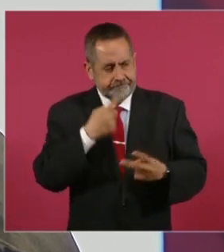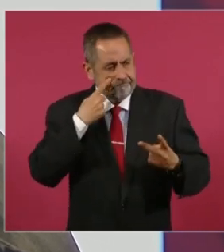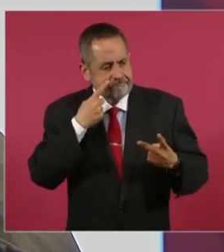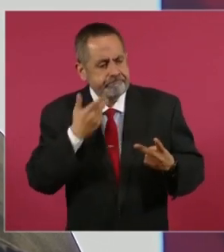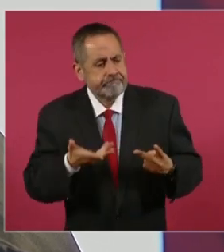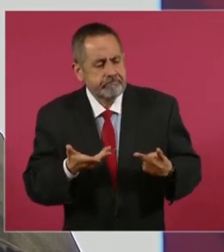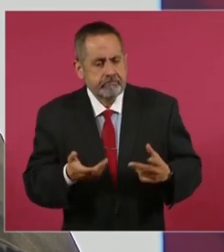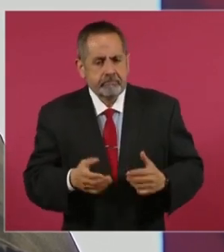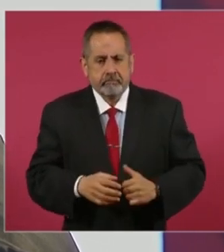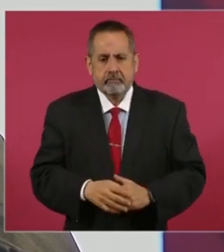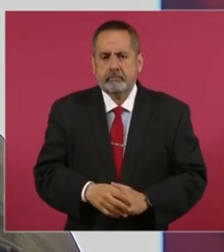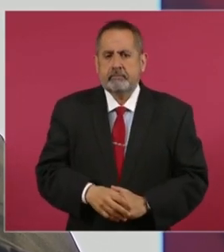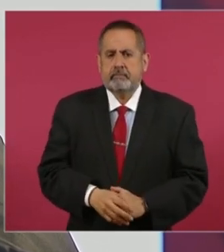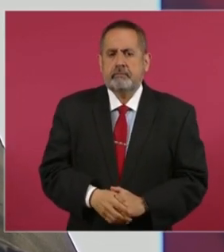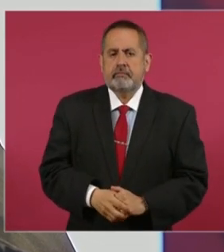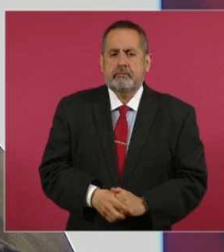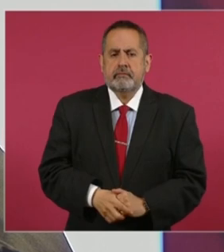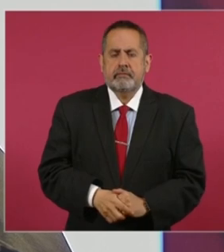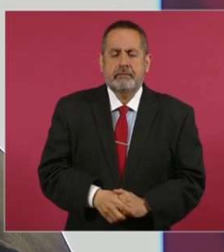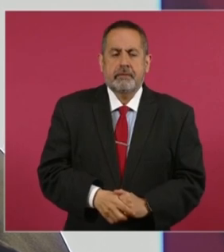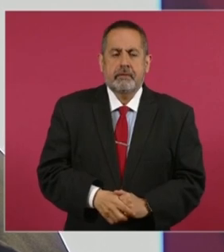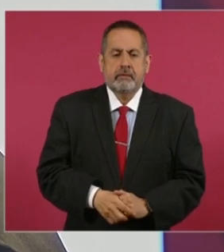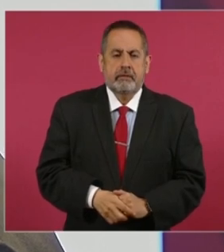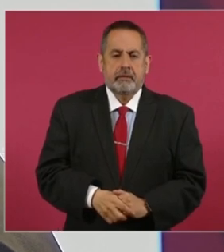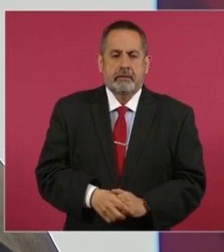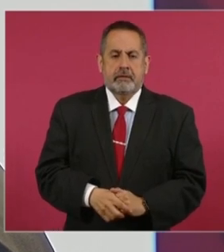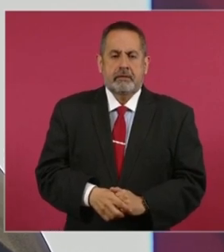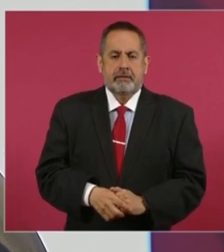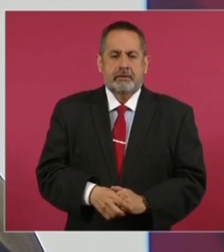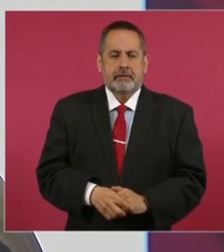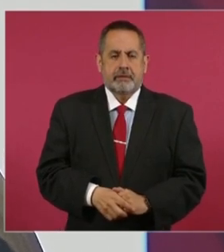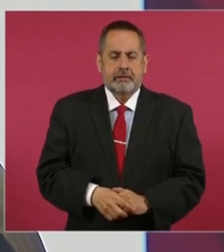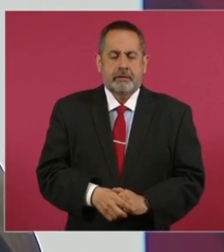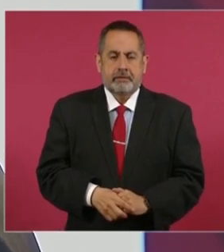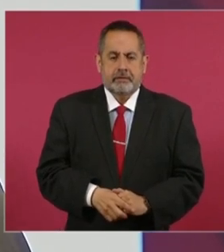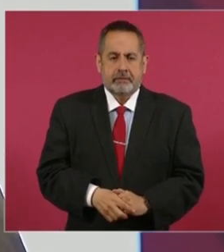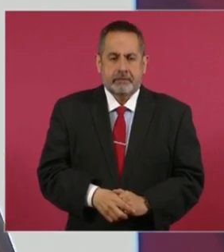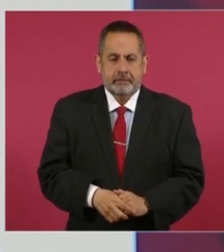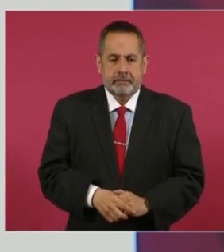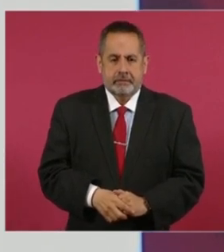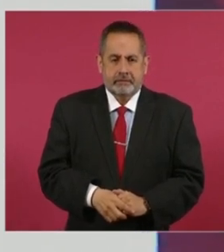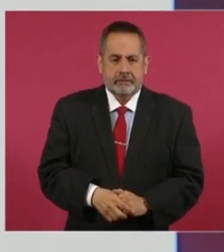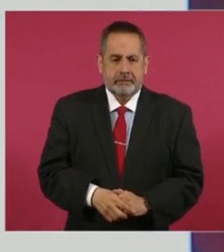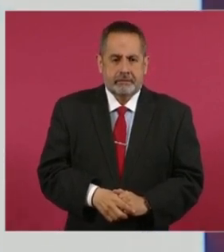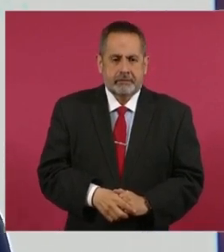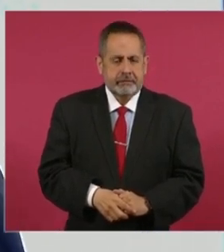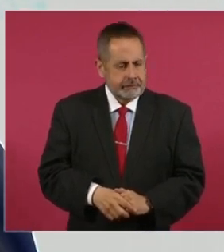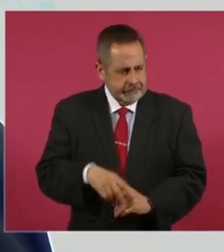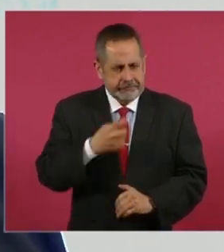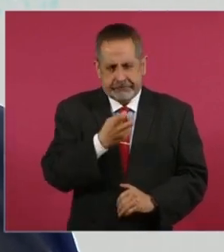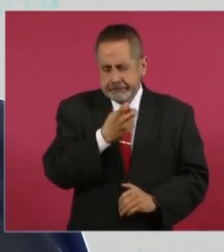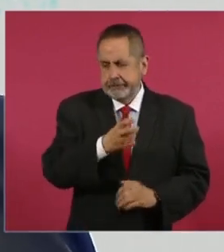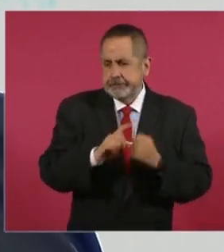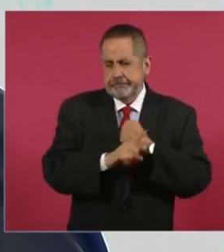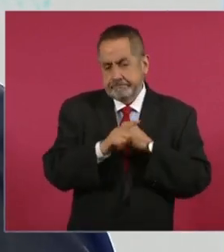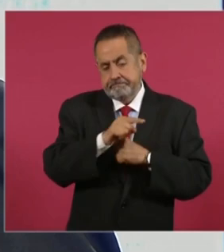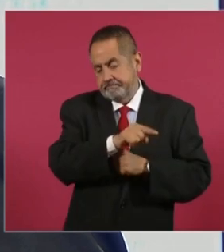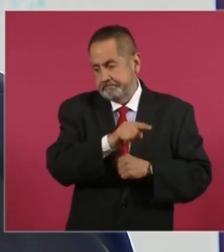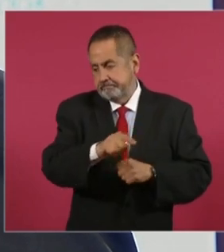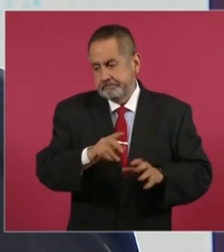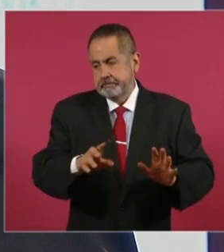que ese es realmente el problema